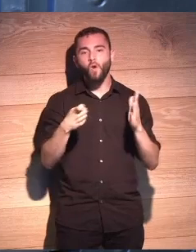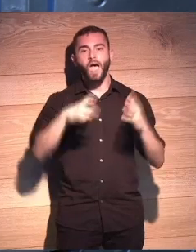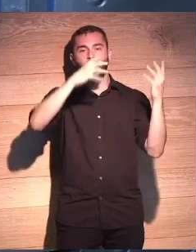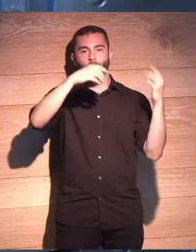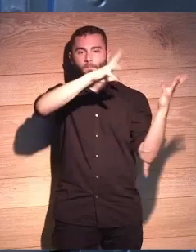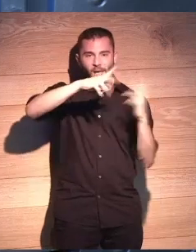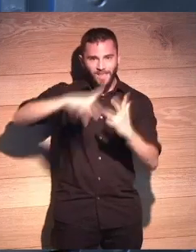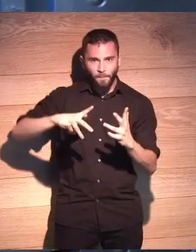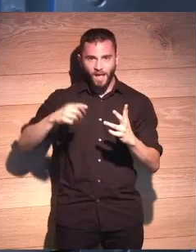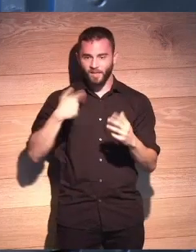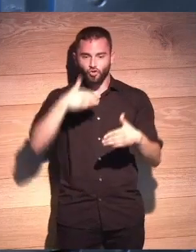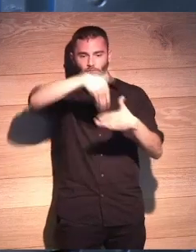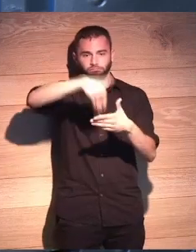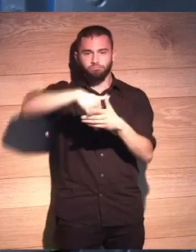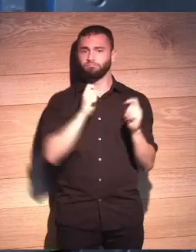unos ingredientes,